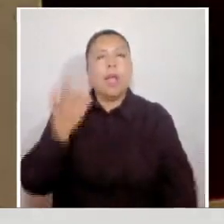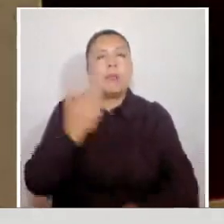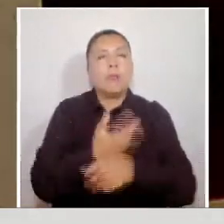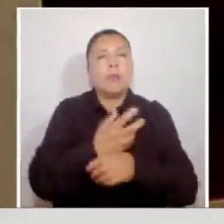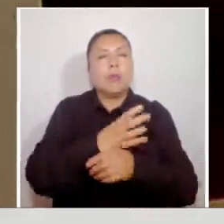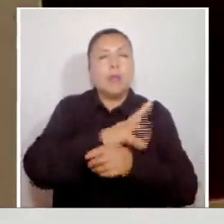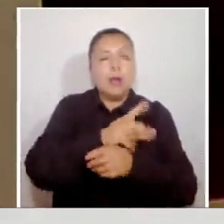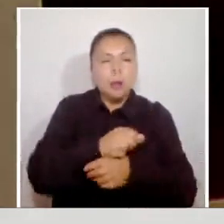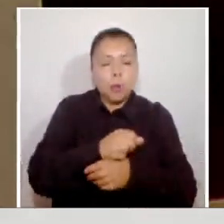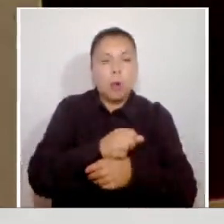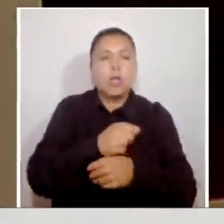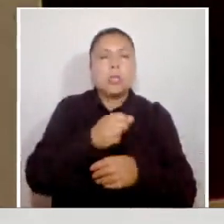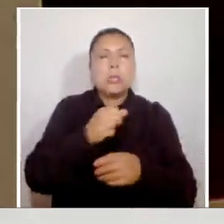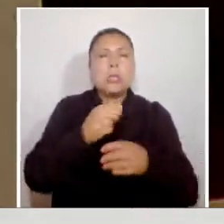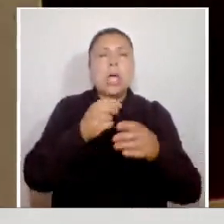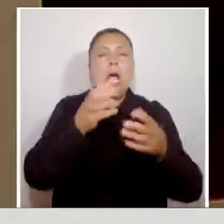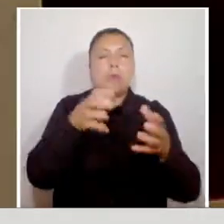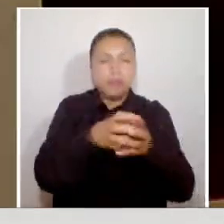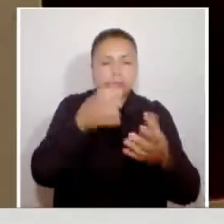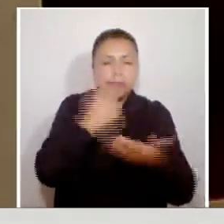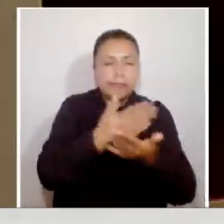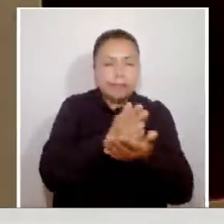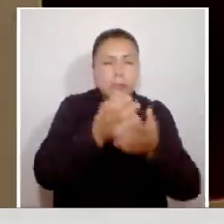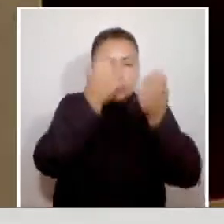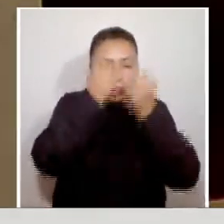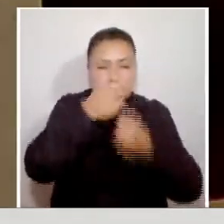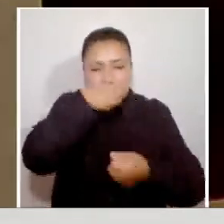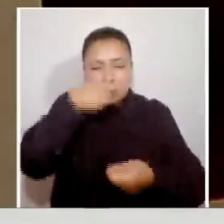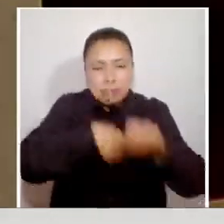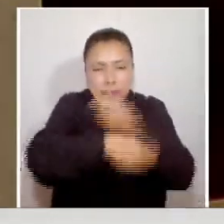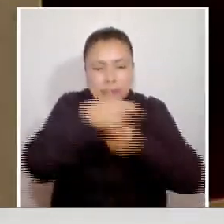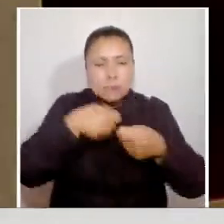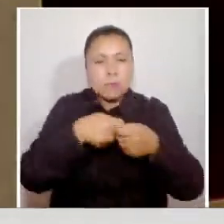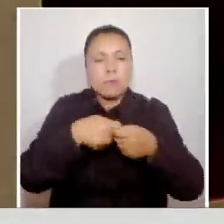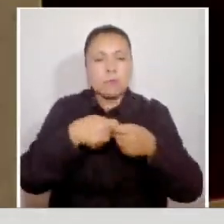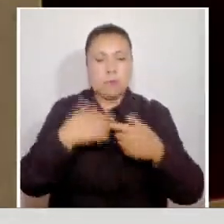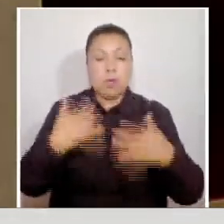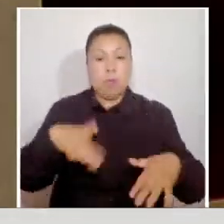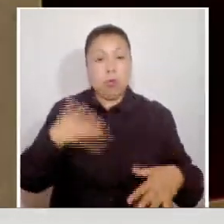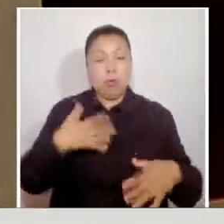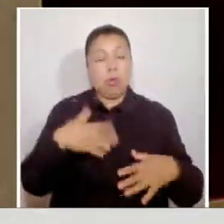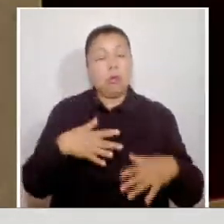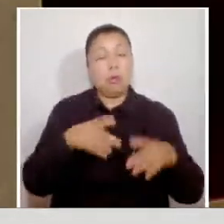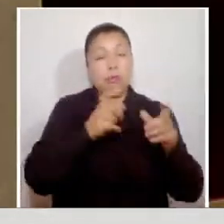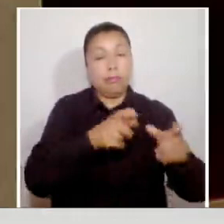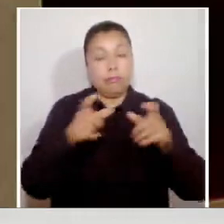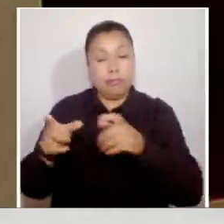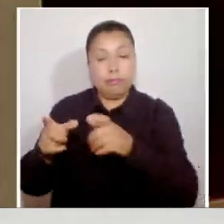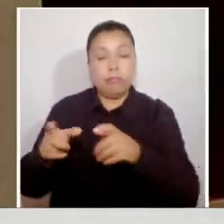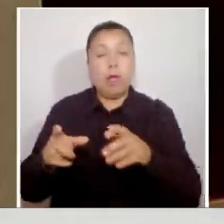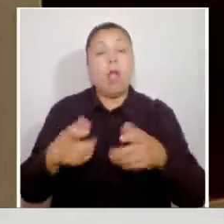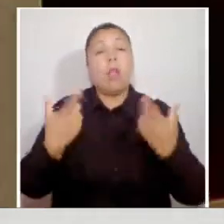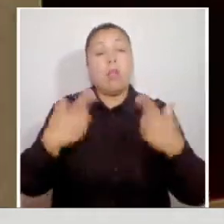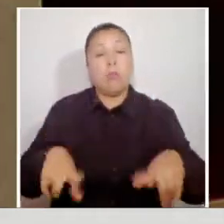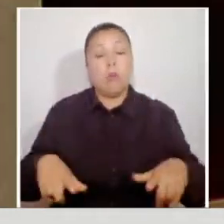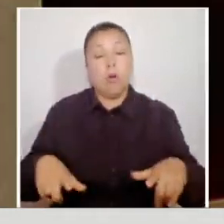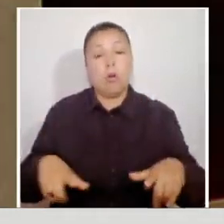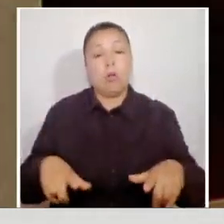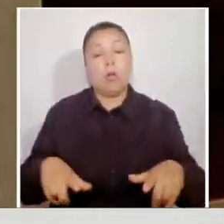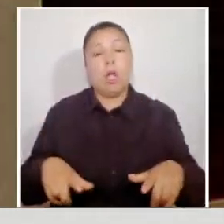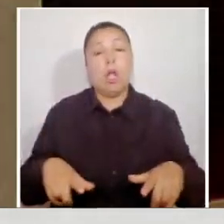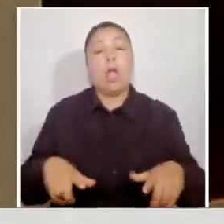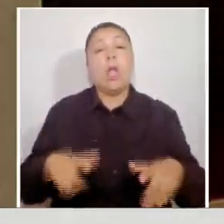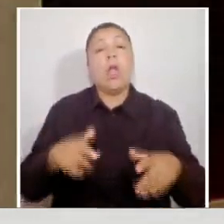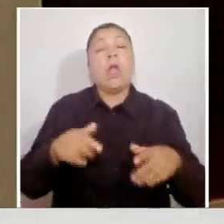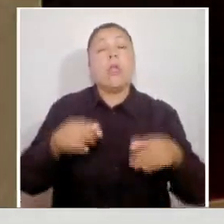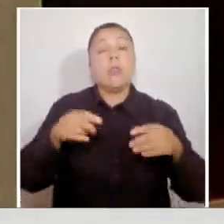inseguridad que se vive en Chile es ental que siga siendo controlado por la dirección general de movilización nacional si